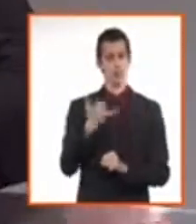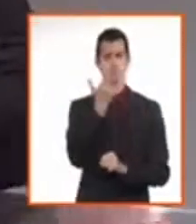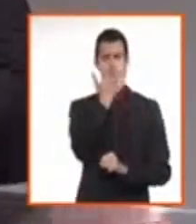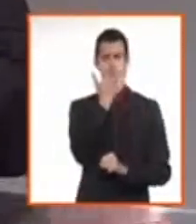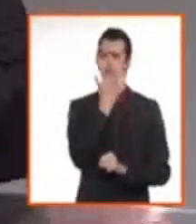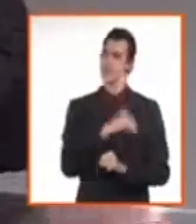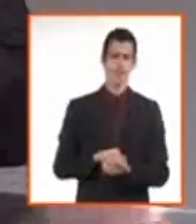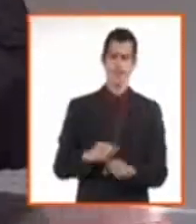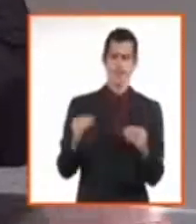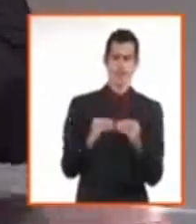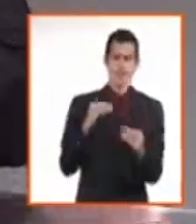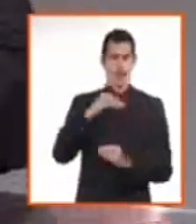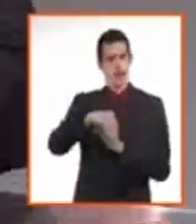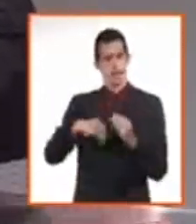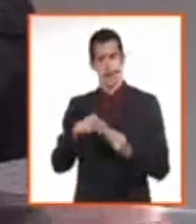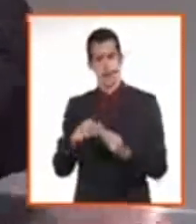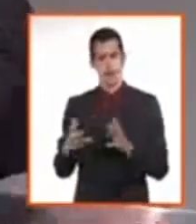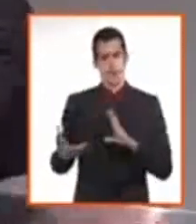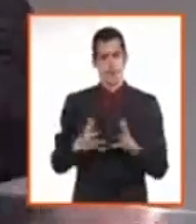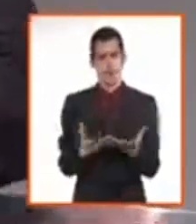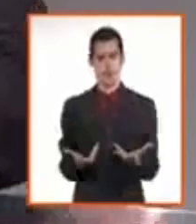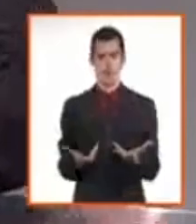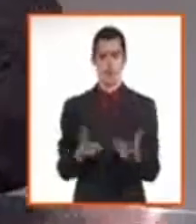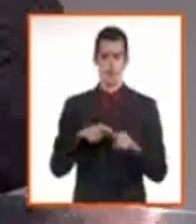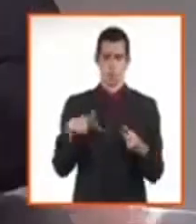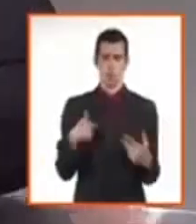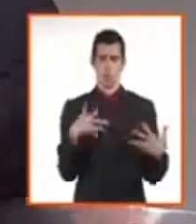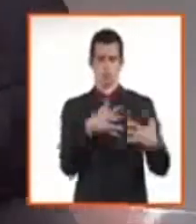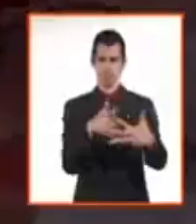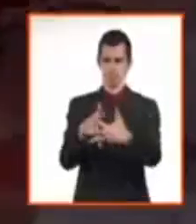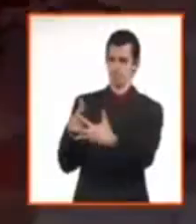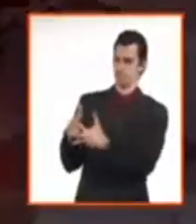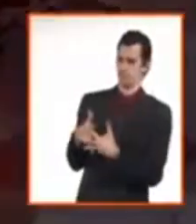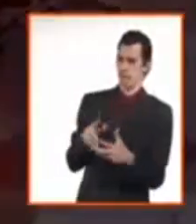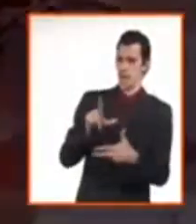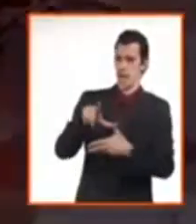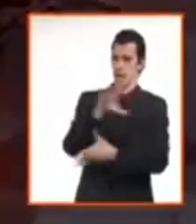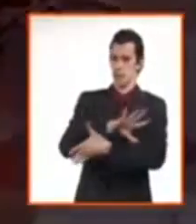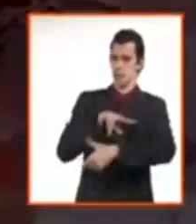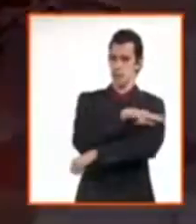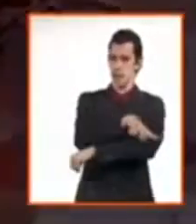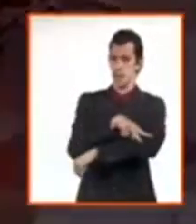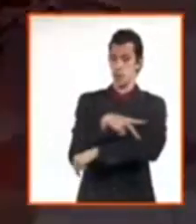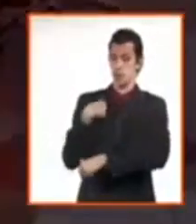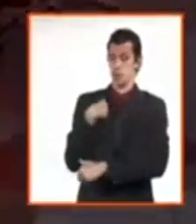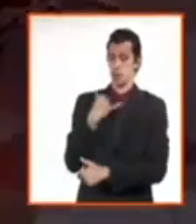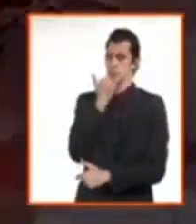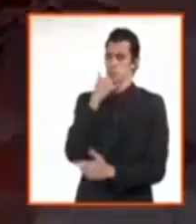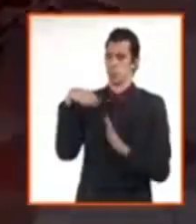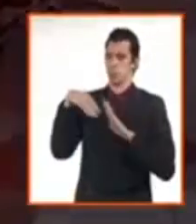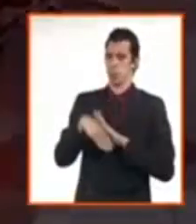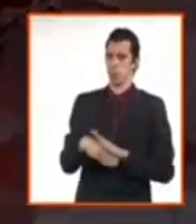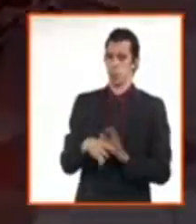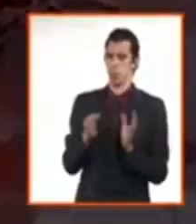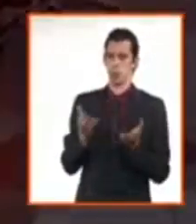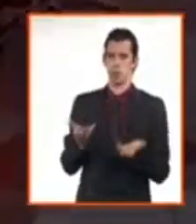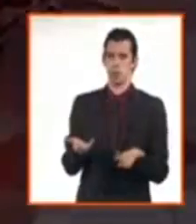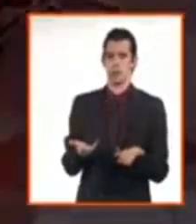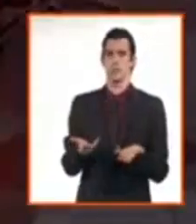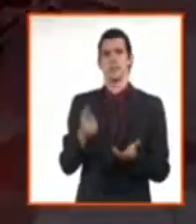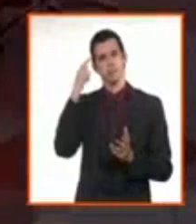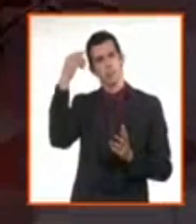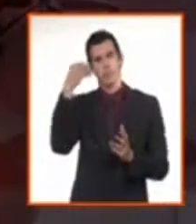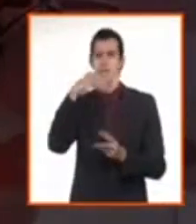cambiar políticas pero sin duda es el camino equivocado hacia la región yo lo que creo honestamente es que es más de la doctrina